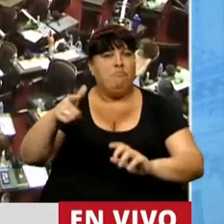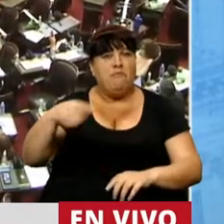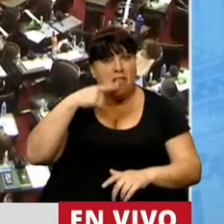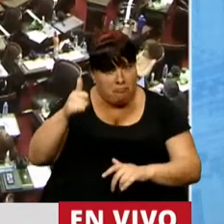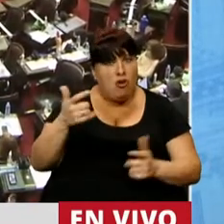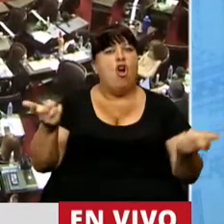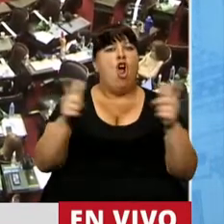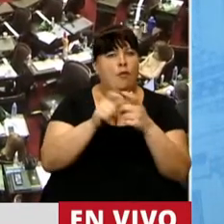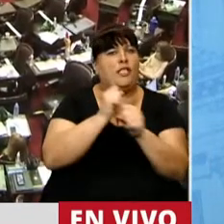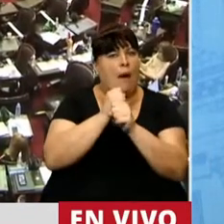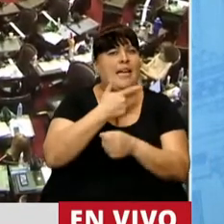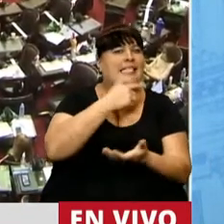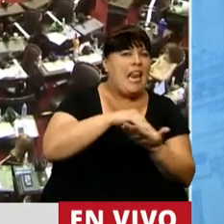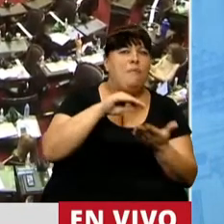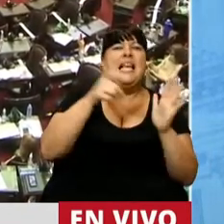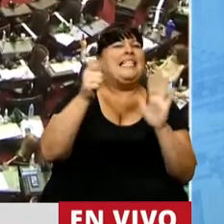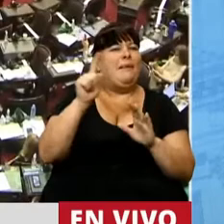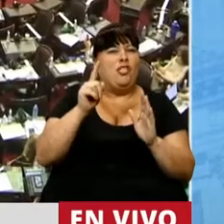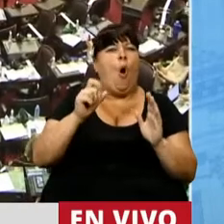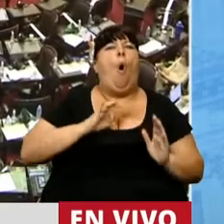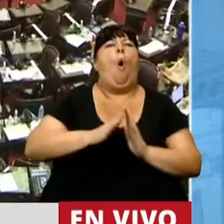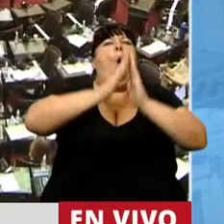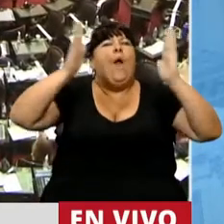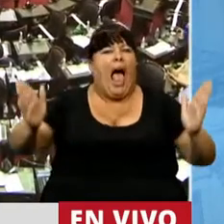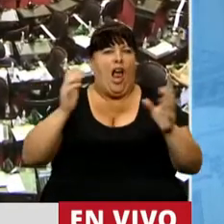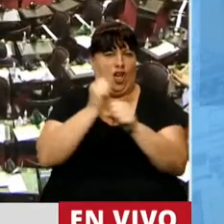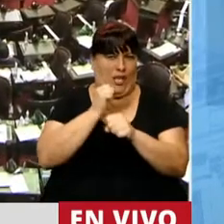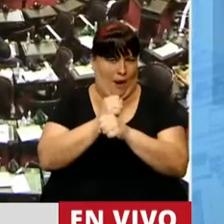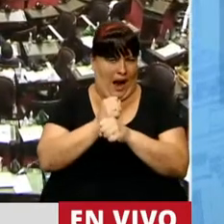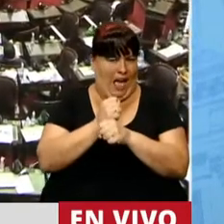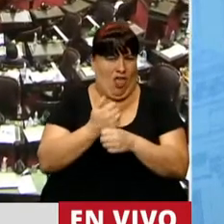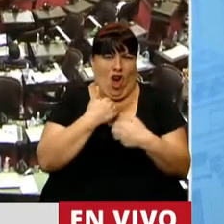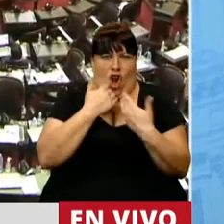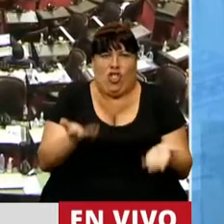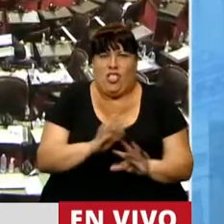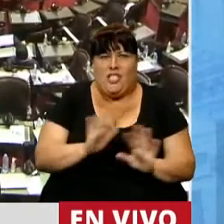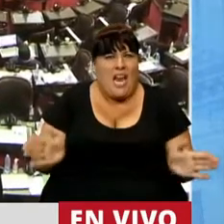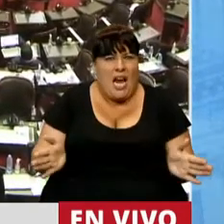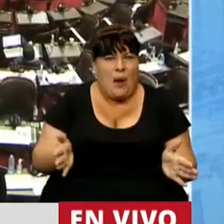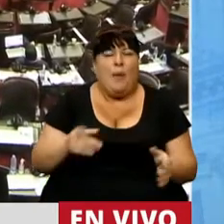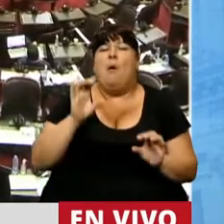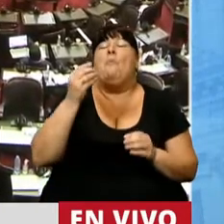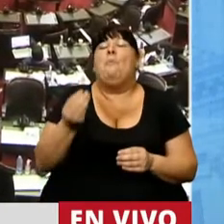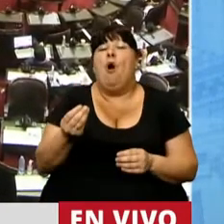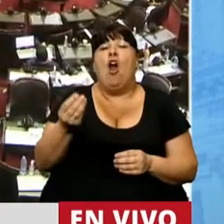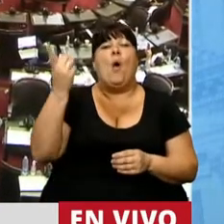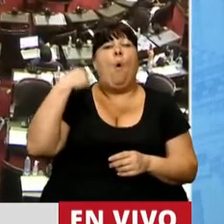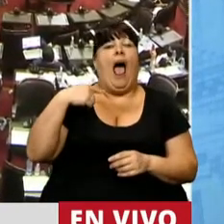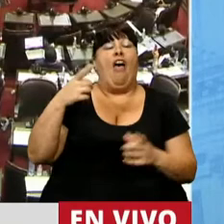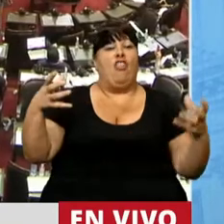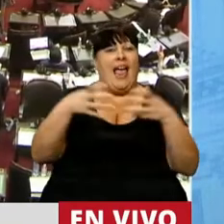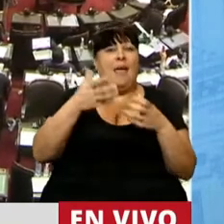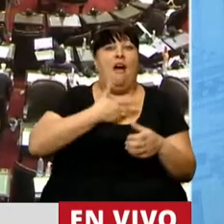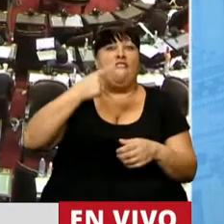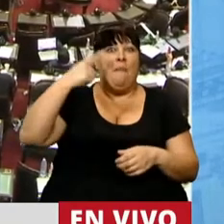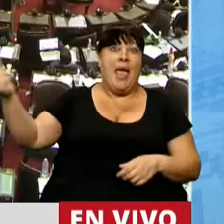trabajó esa comisión bicameral y no 6 meses, un año. Y no sirvió de nada, absolutamente al vicio, porque cuando vino el staff del